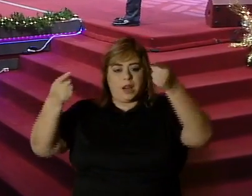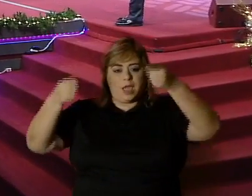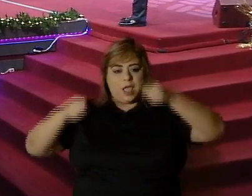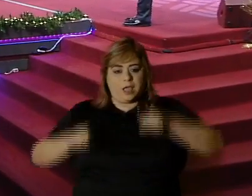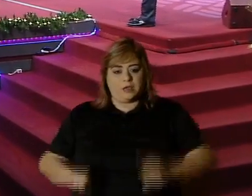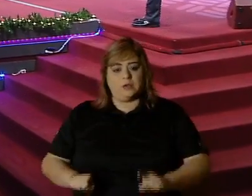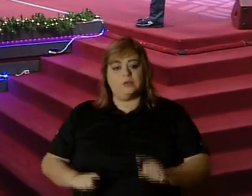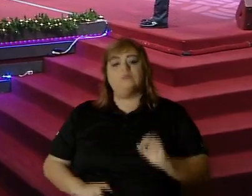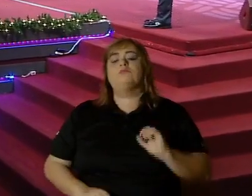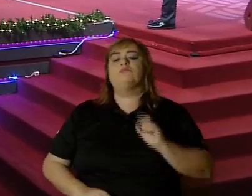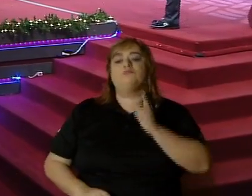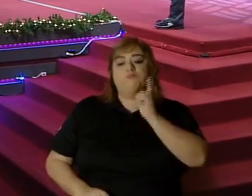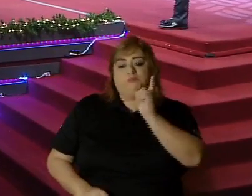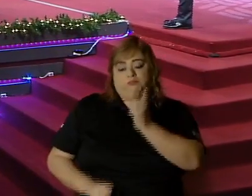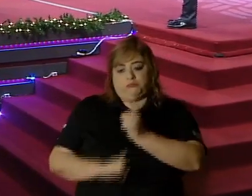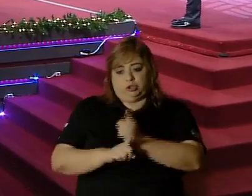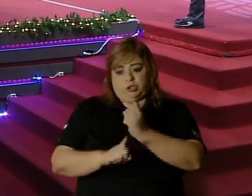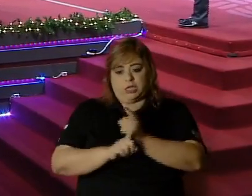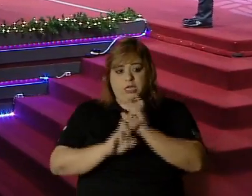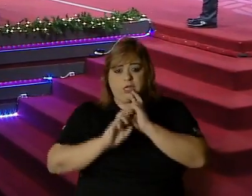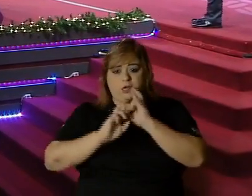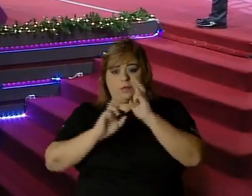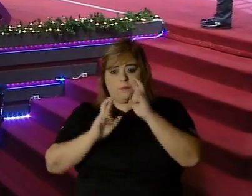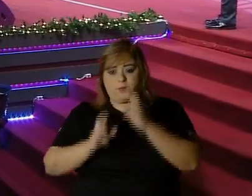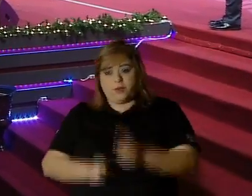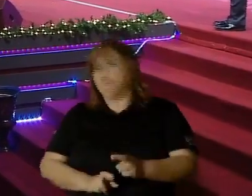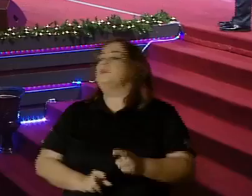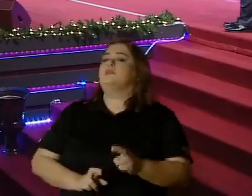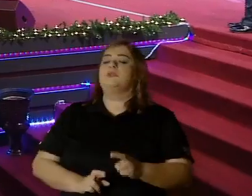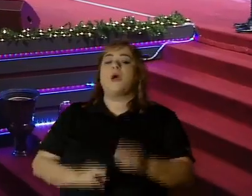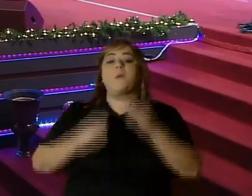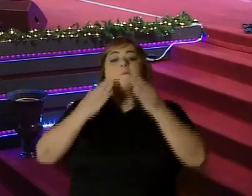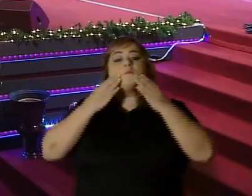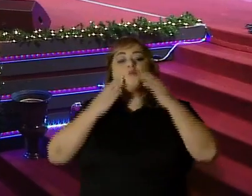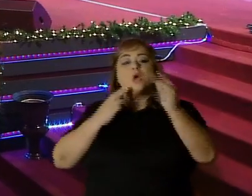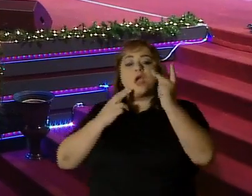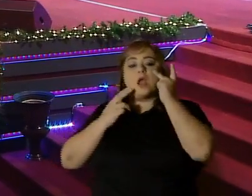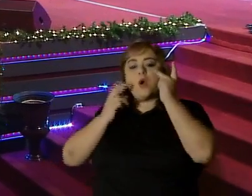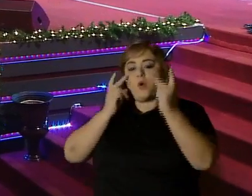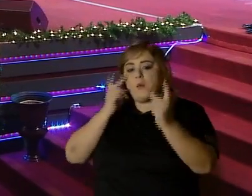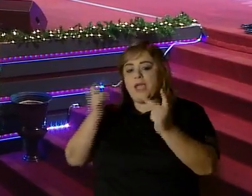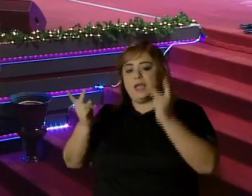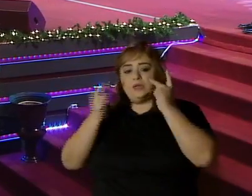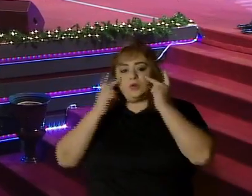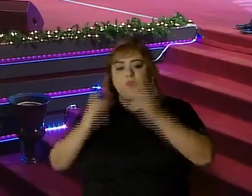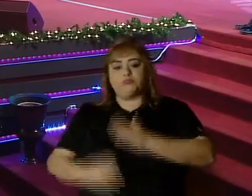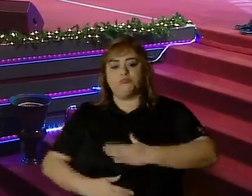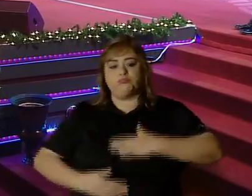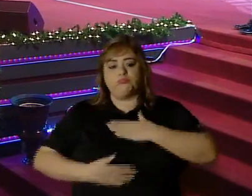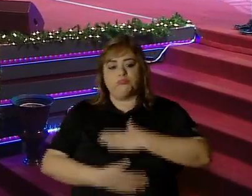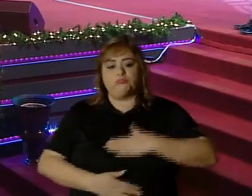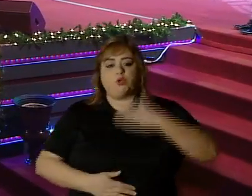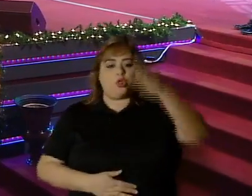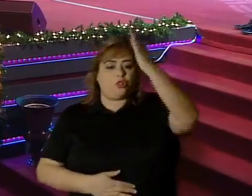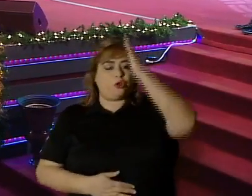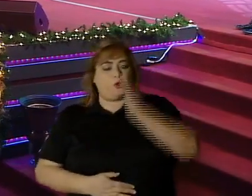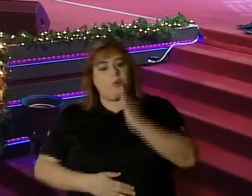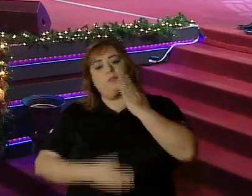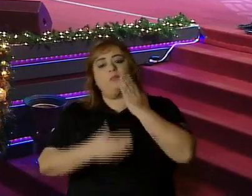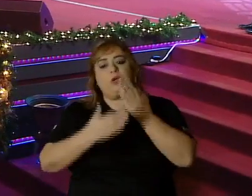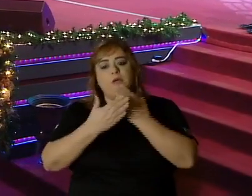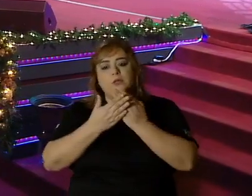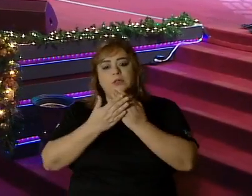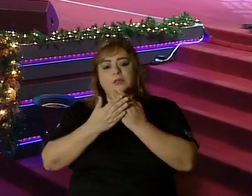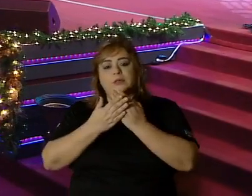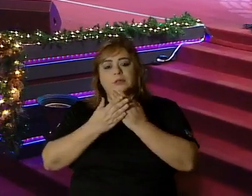sí. Respuesta a sus peticiones. Claro que sí. Qué bueno verte. Qué bueno que están bien. Dios ha sido tan bueno. Qué bueno verte.